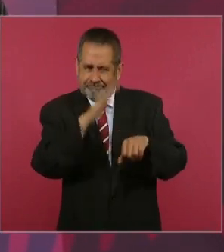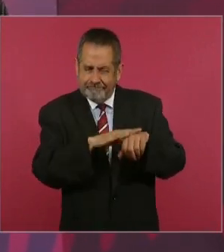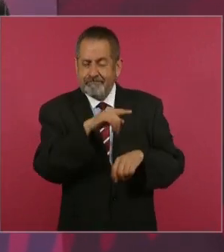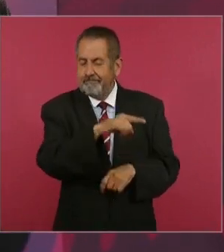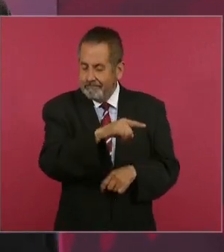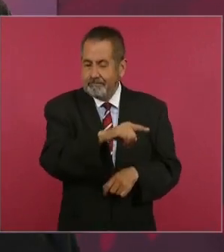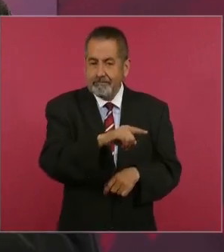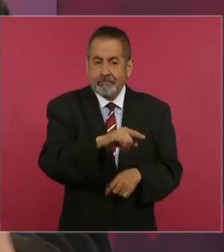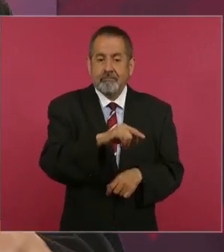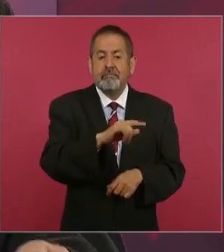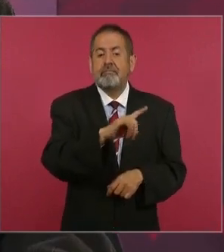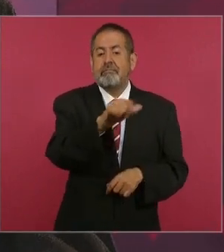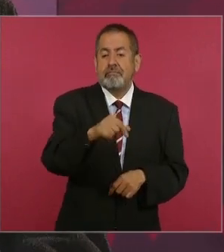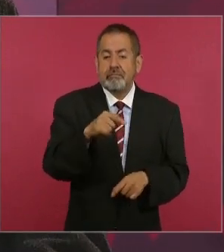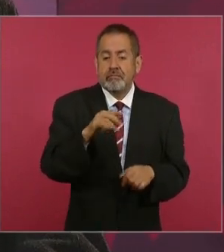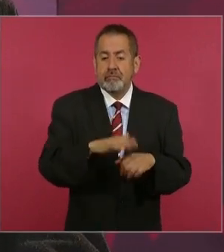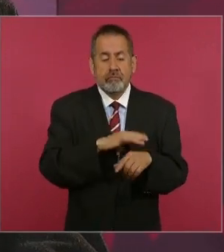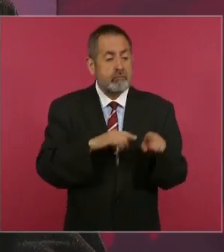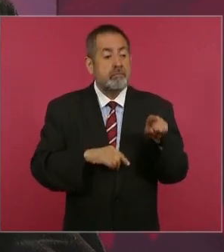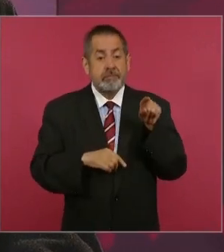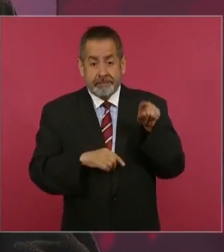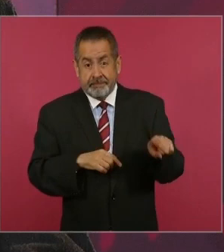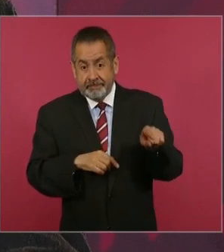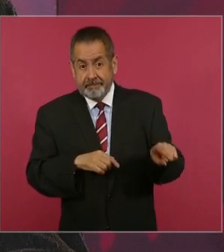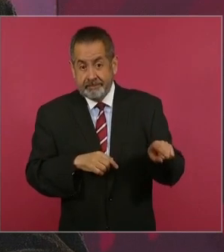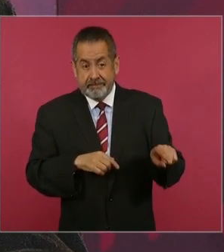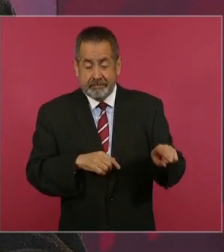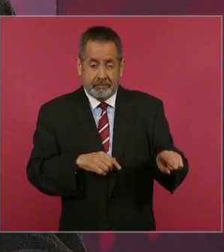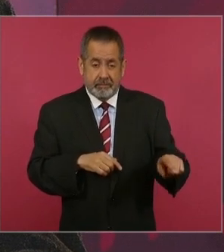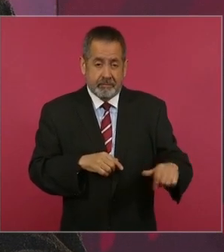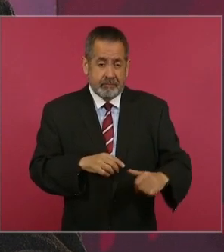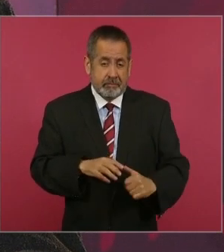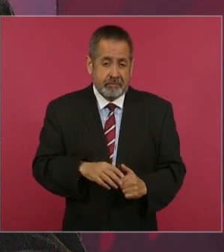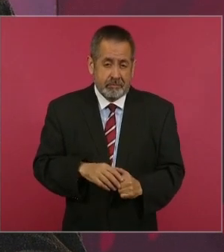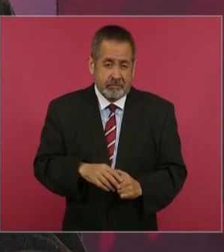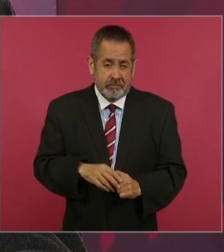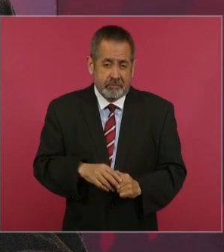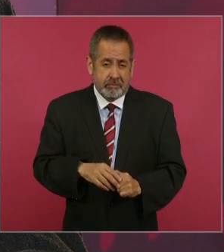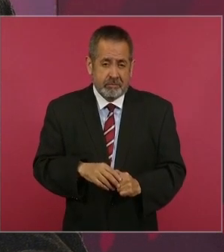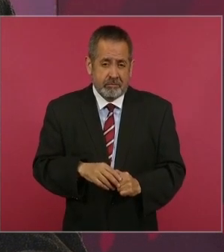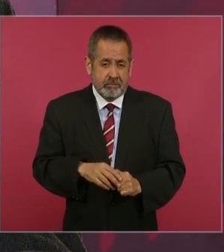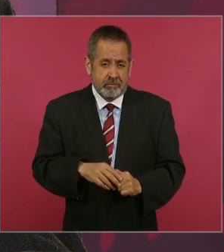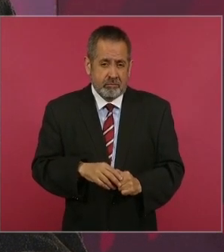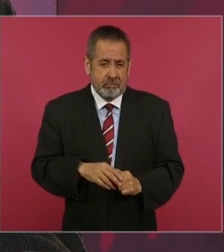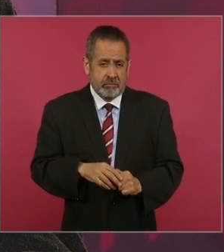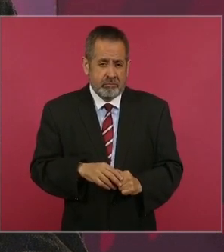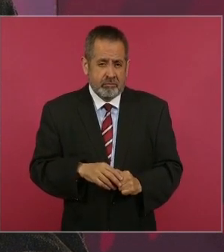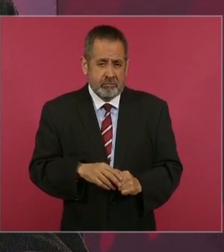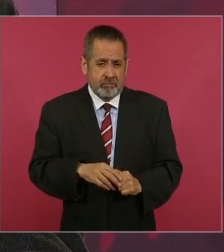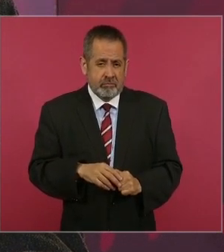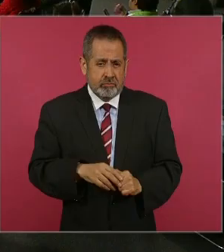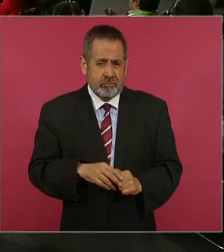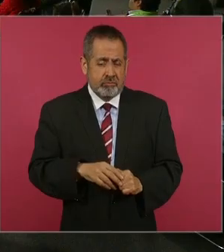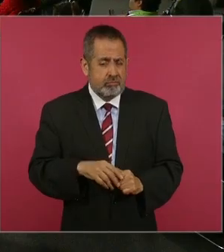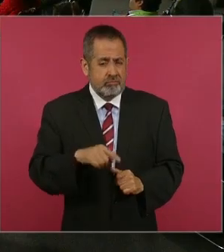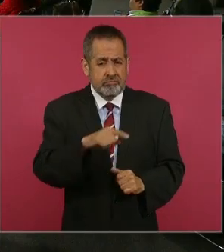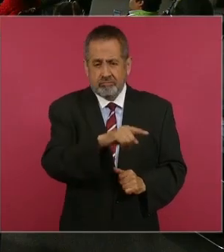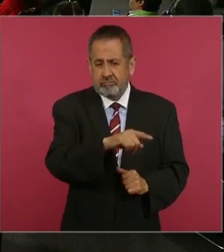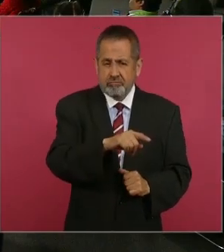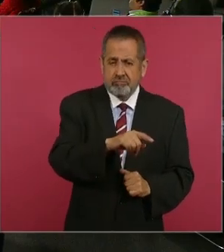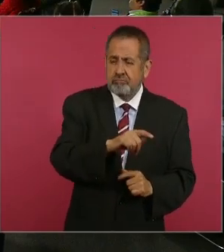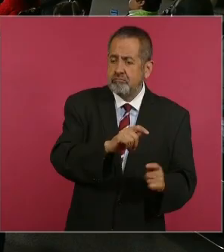la que otorgó la exoneración